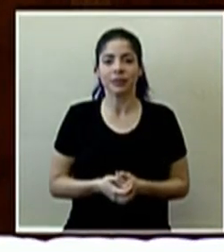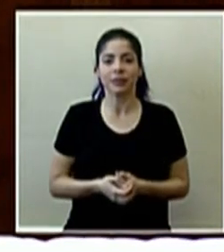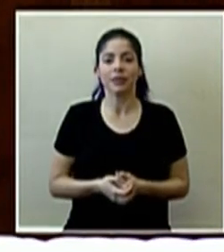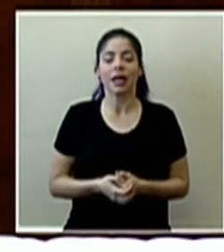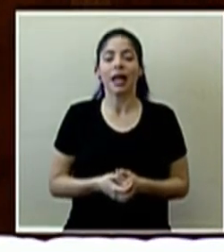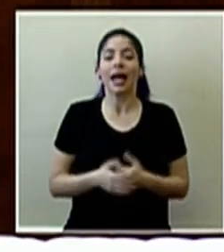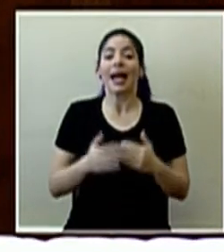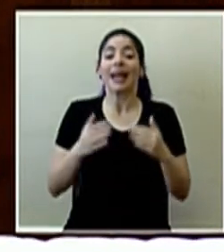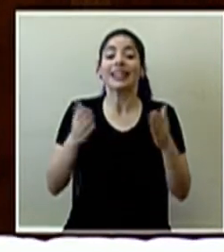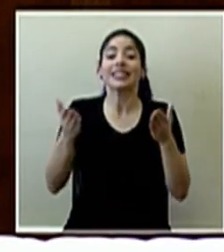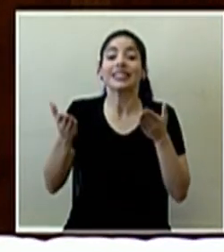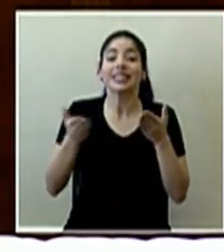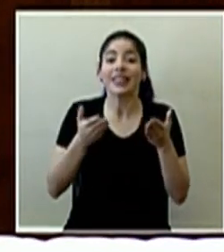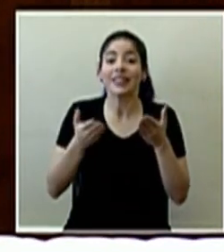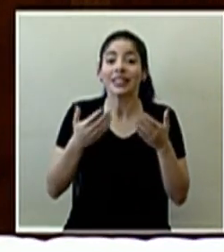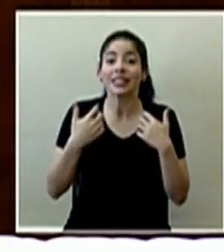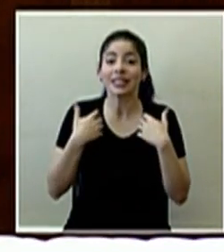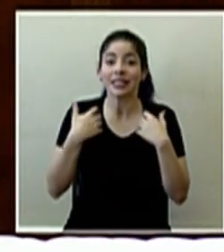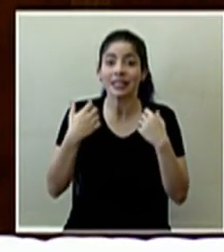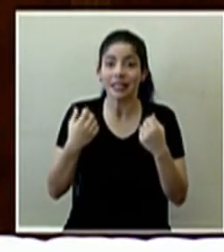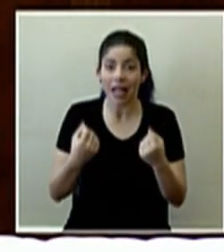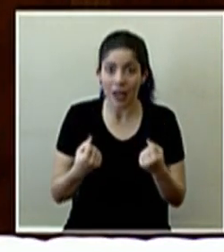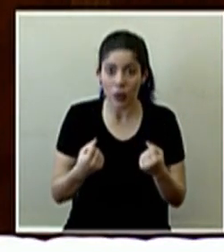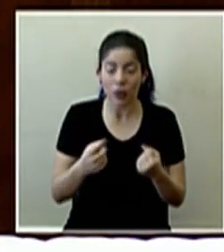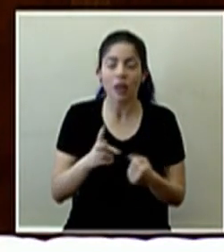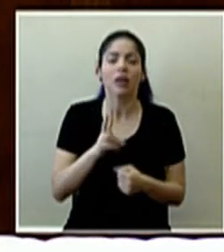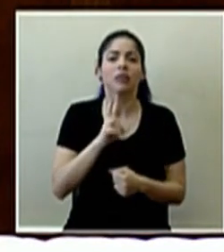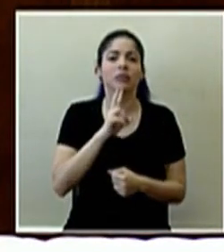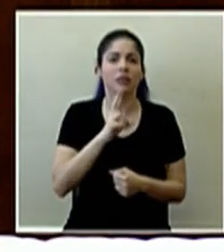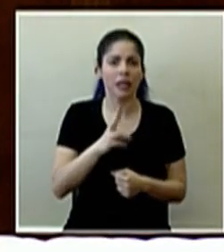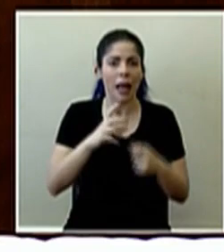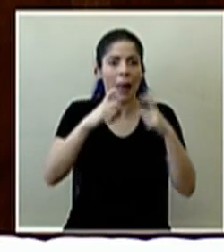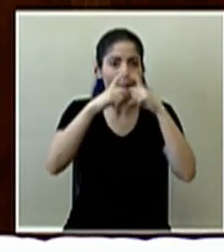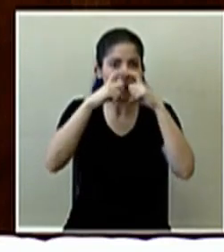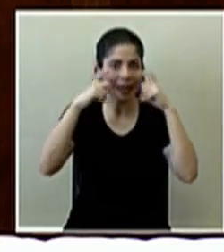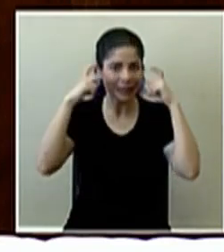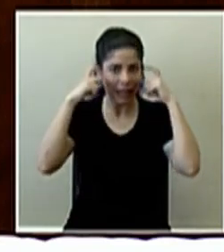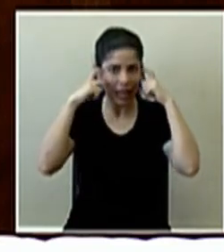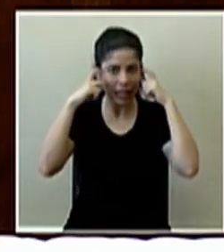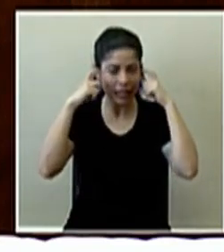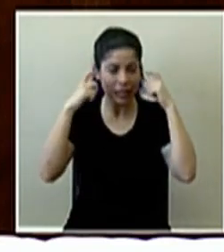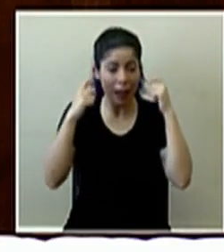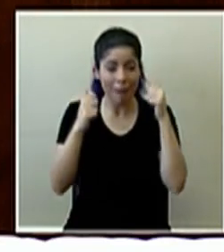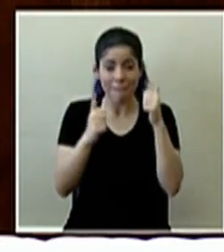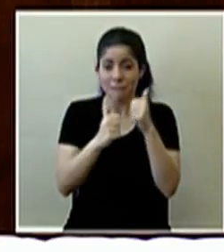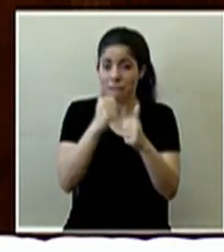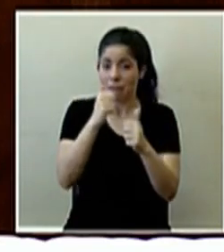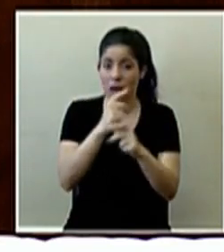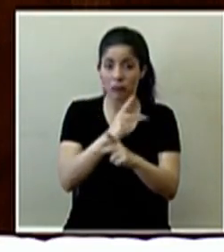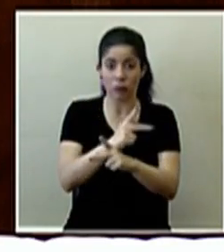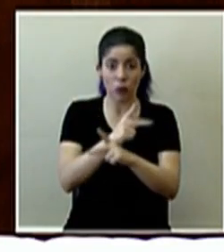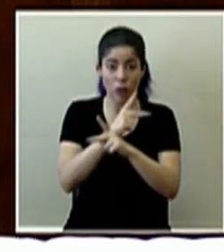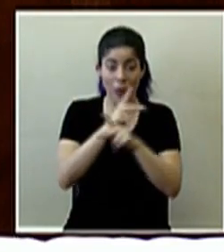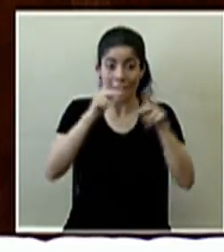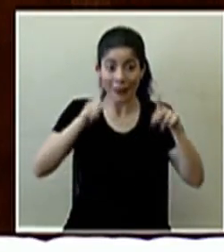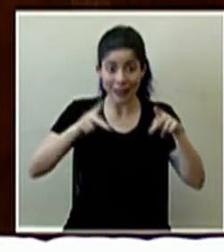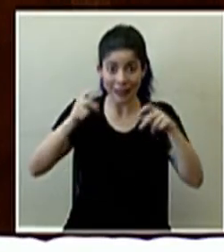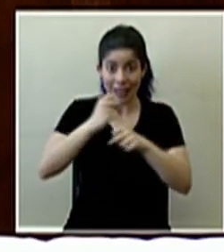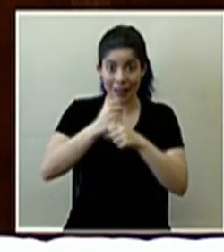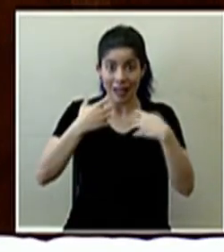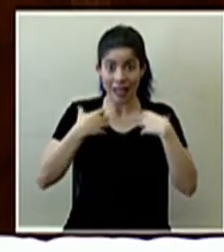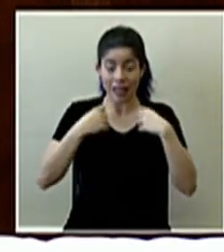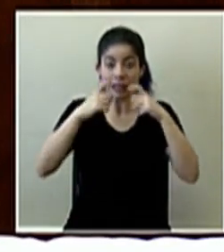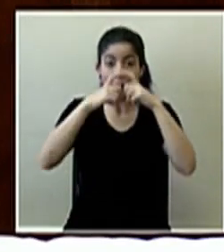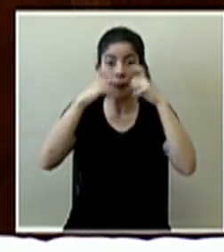a nivel de servicios de salud, es cierto que la mascarilla que más protege al personal de salud es